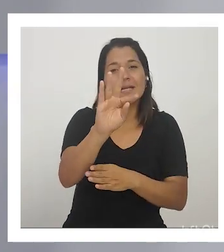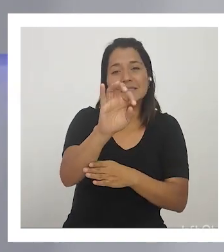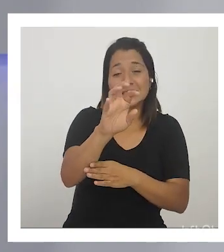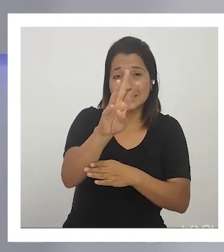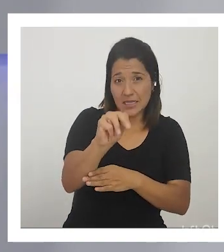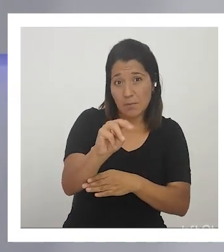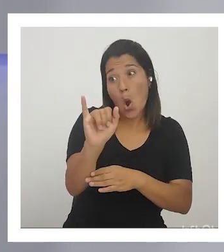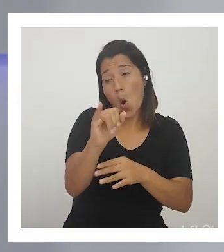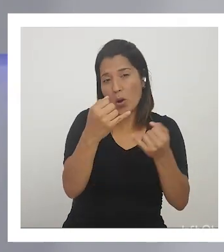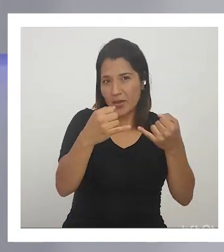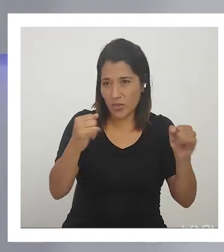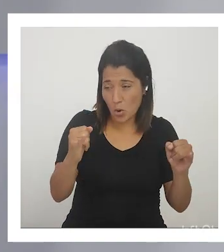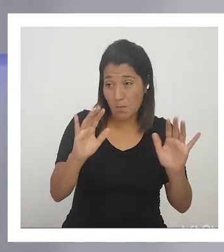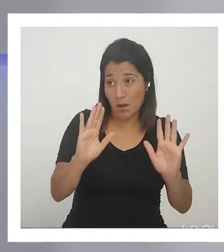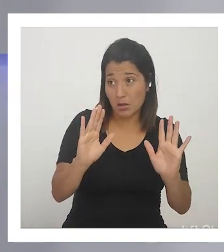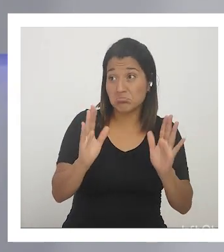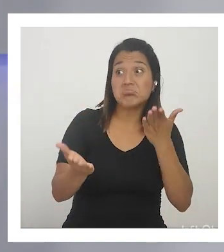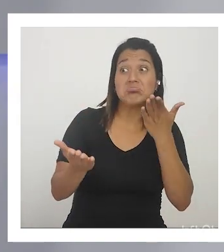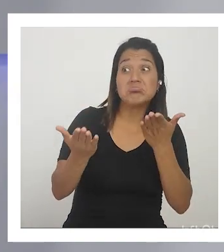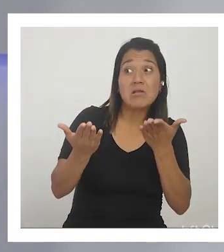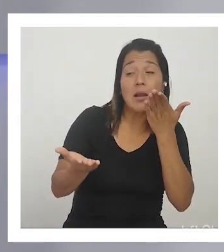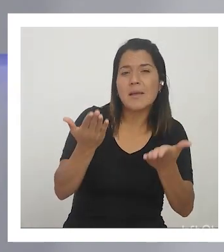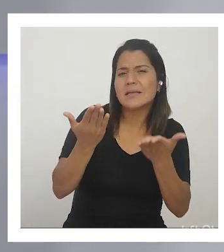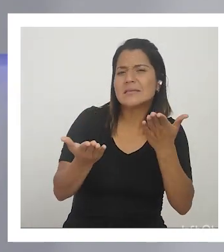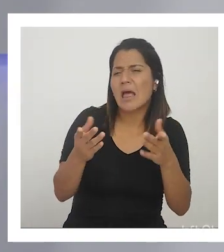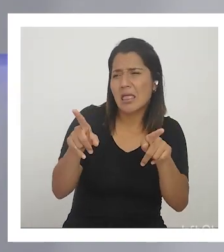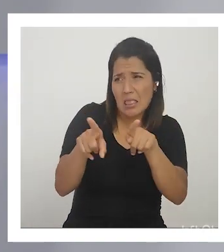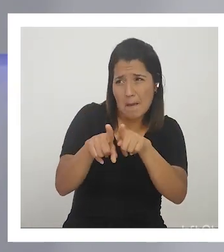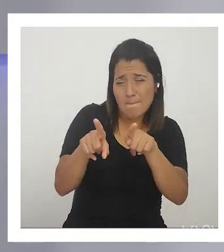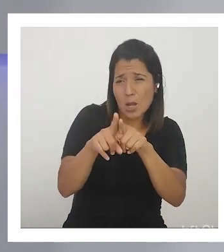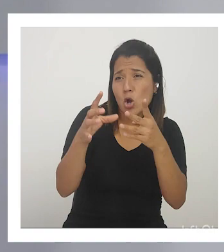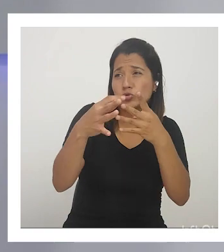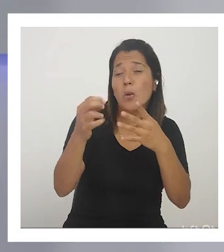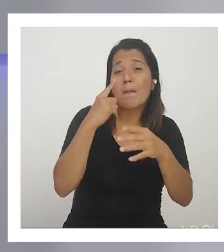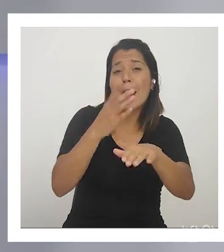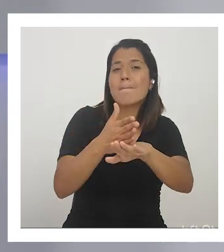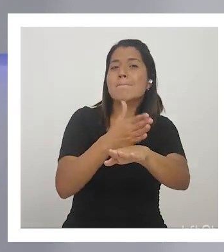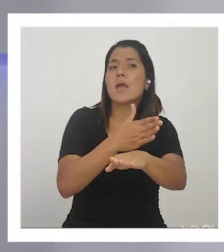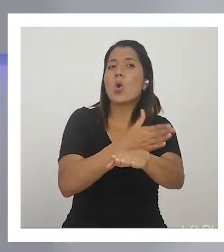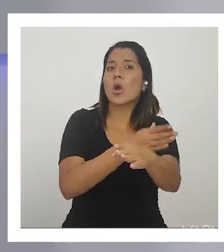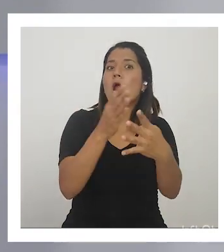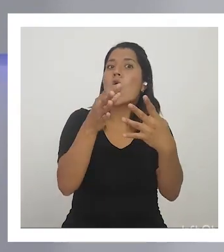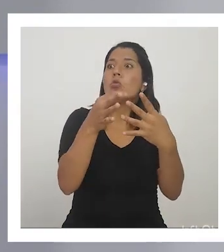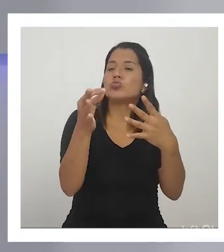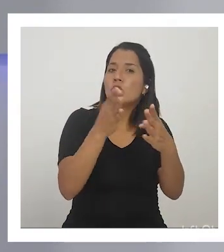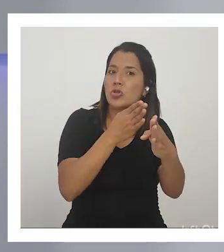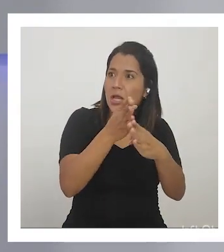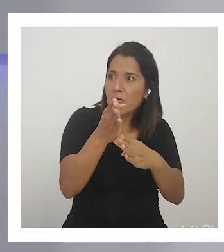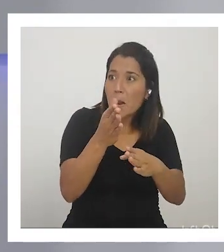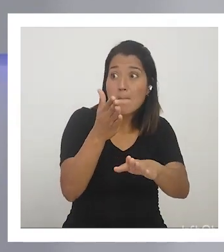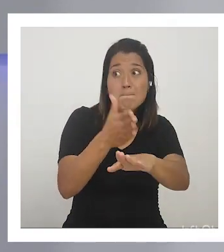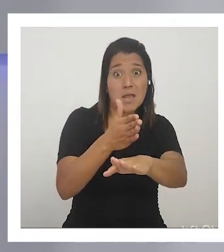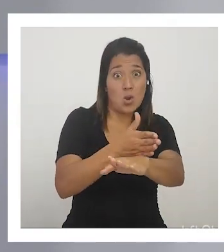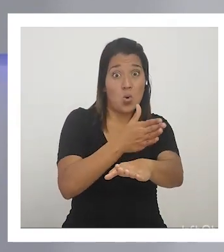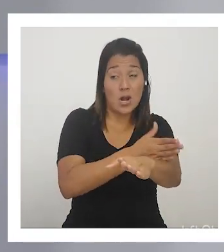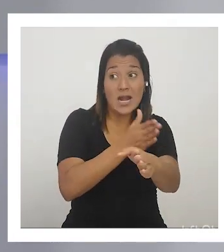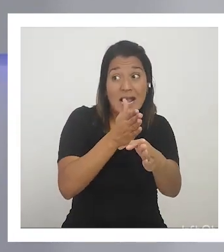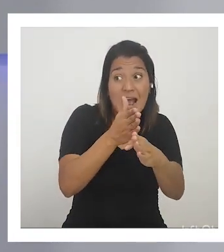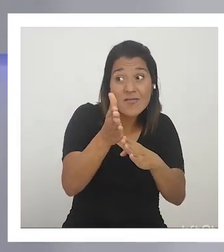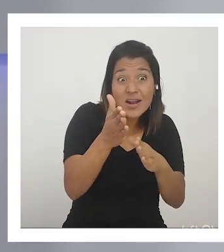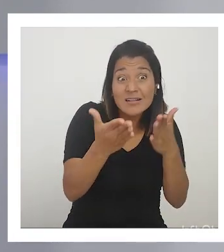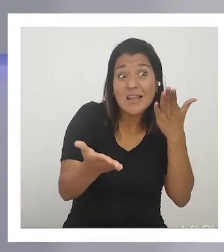alguna alternativa para mejorar programas de estudio, tal vez modernizar algunas de las carreras que también ya no tienen mercado en Costa